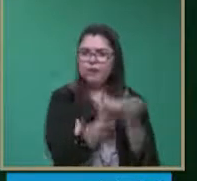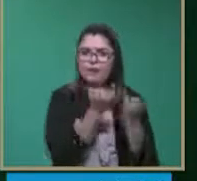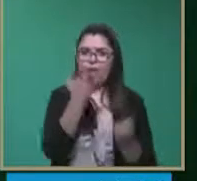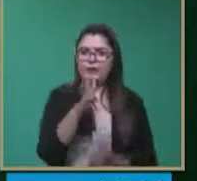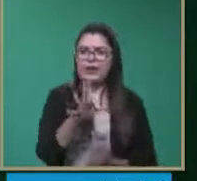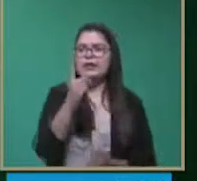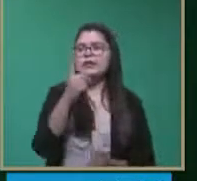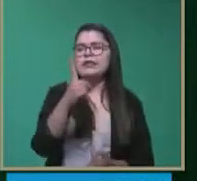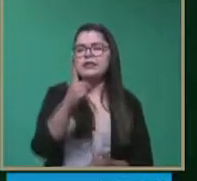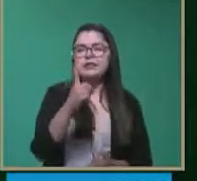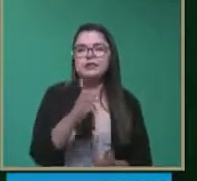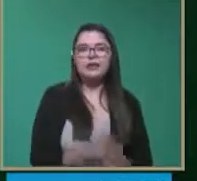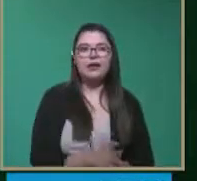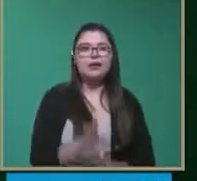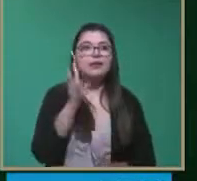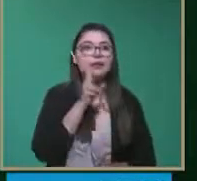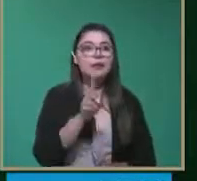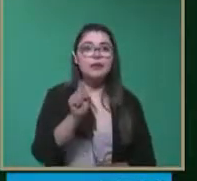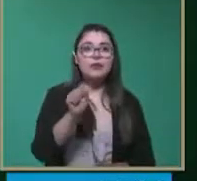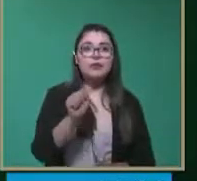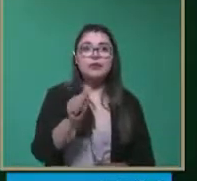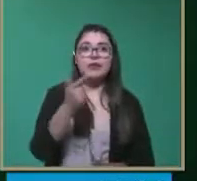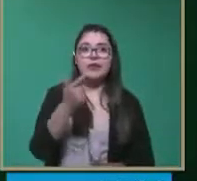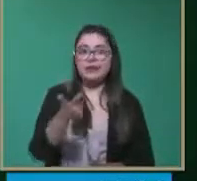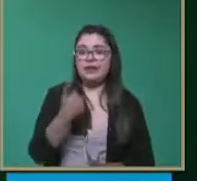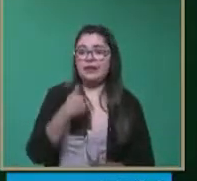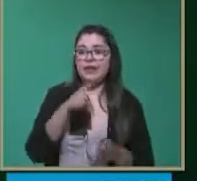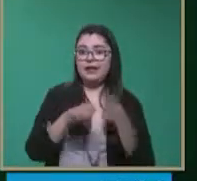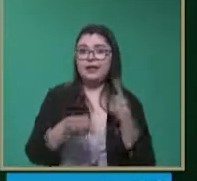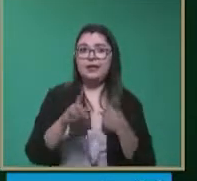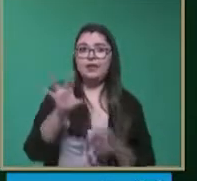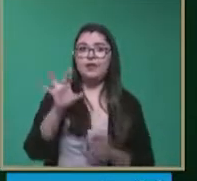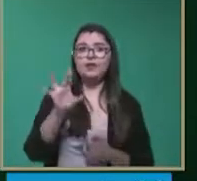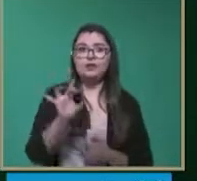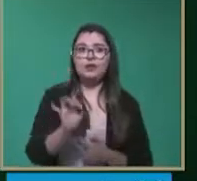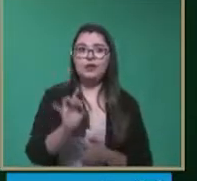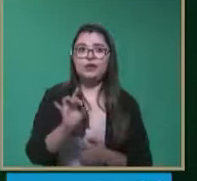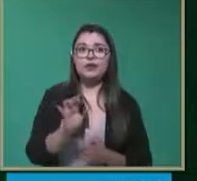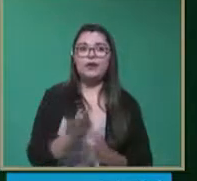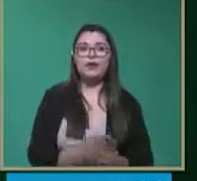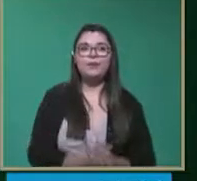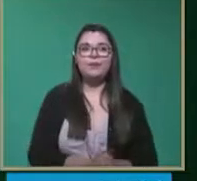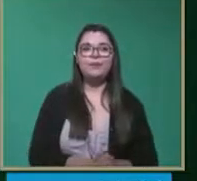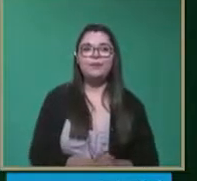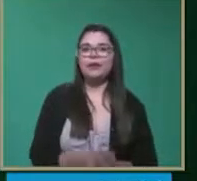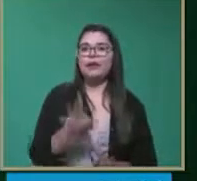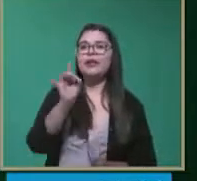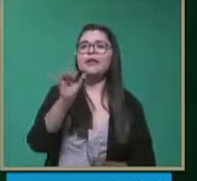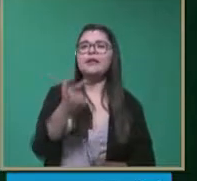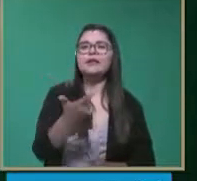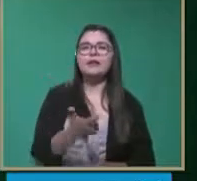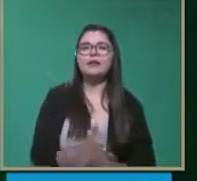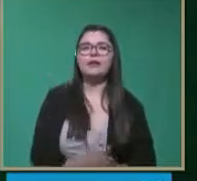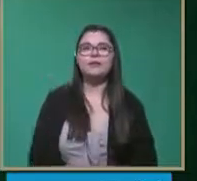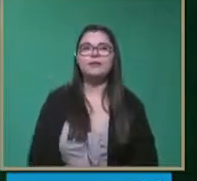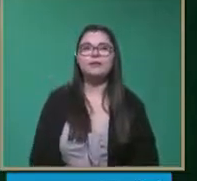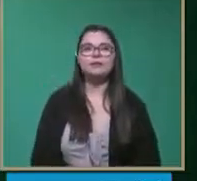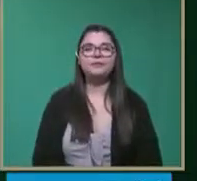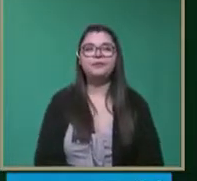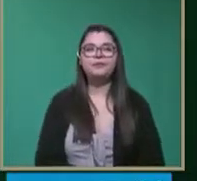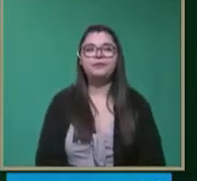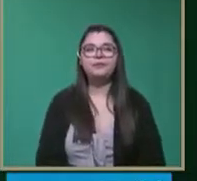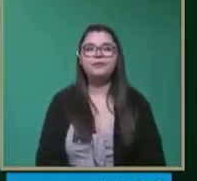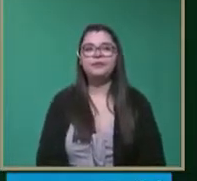quito 10, ¿cuántos me quedan? Nos da 37. 37, y es una forma de representarlo, pero aquí